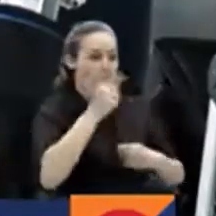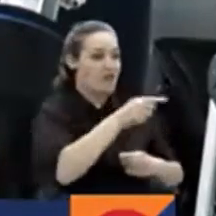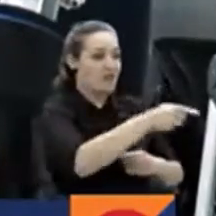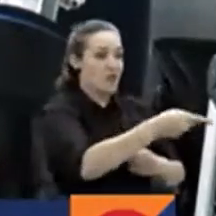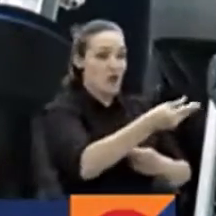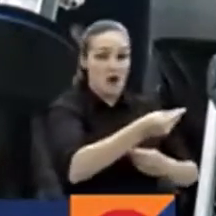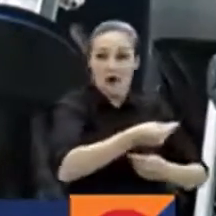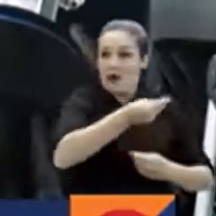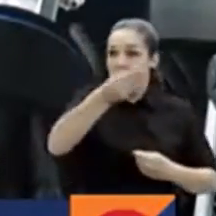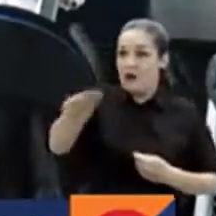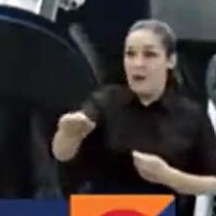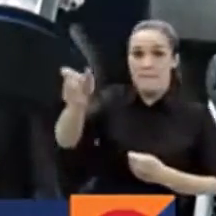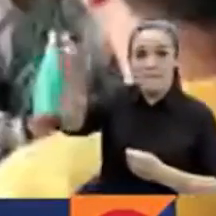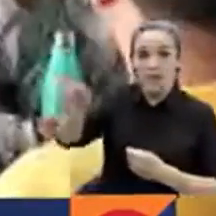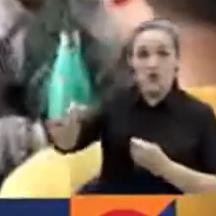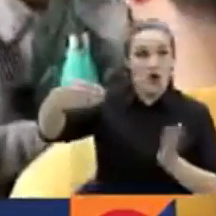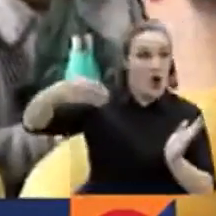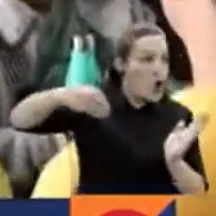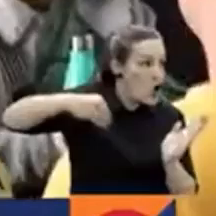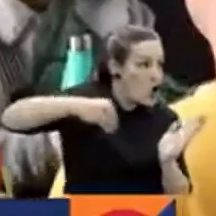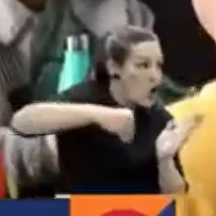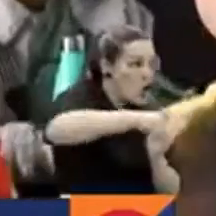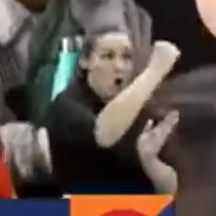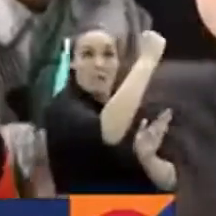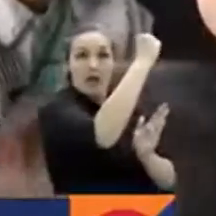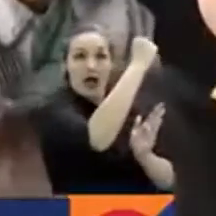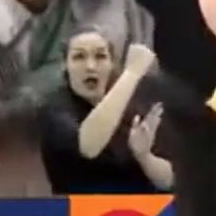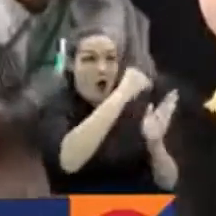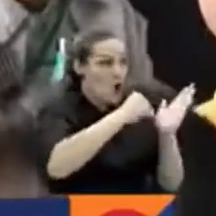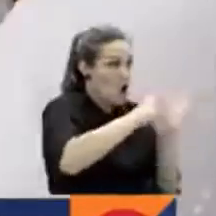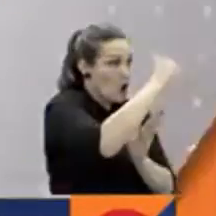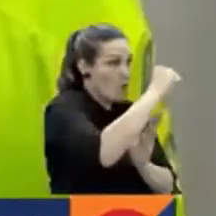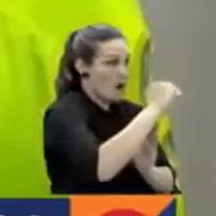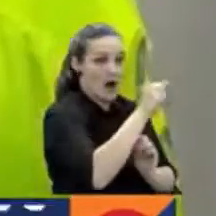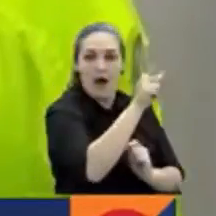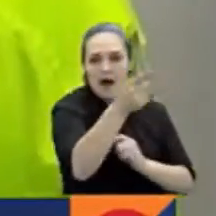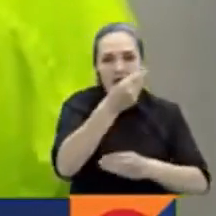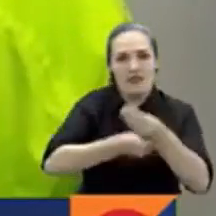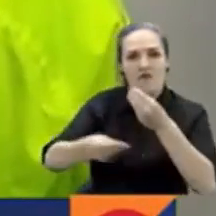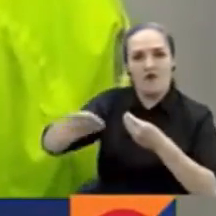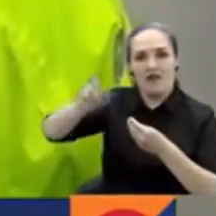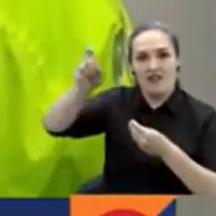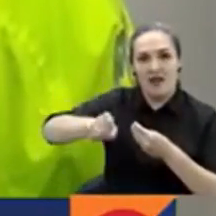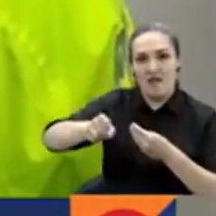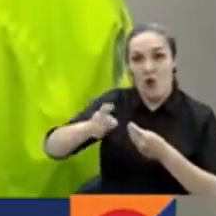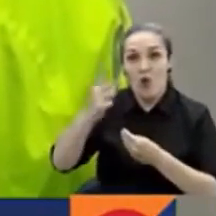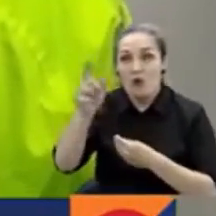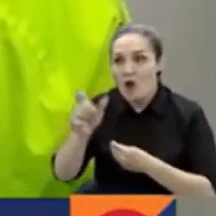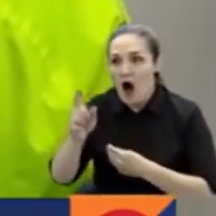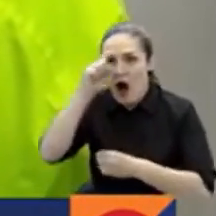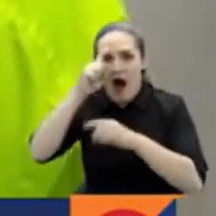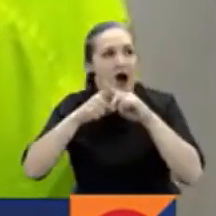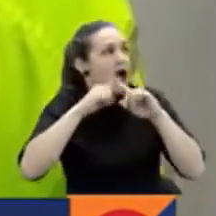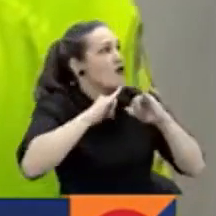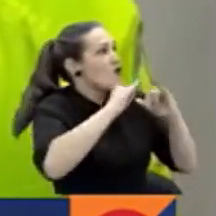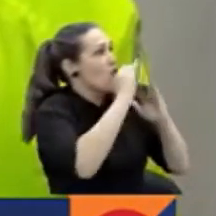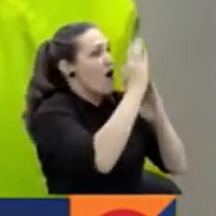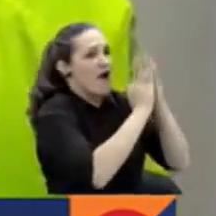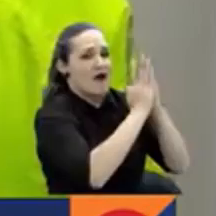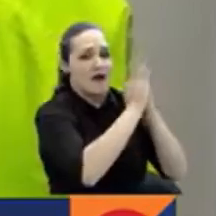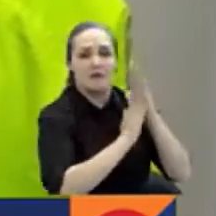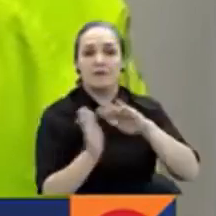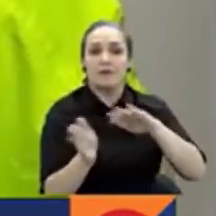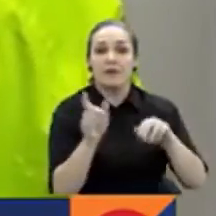una pasajera pagó por tiquetes. Hay optimismo entre otros afectados. Enviaron a la cárcel a un hombre que